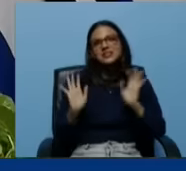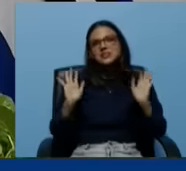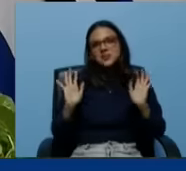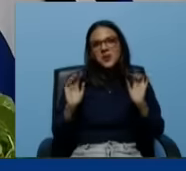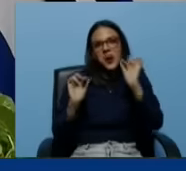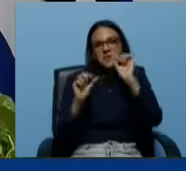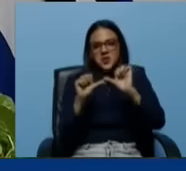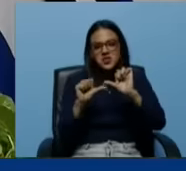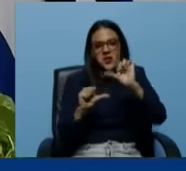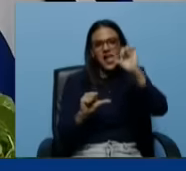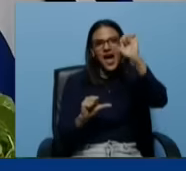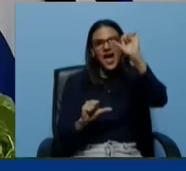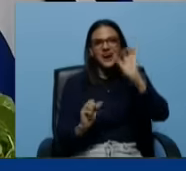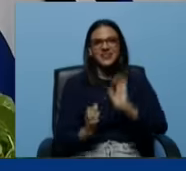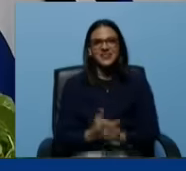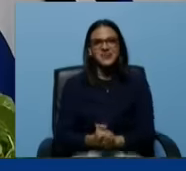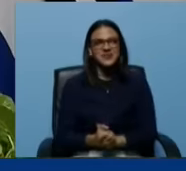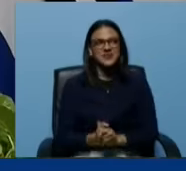Voy